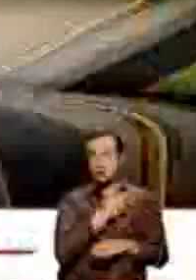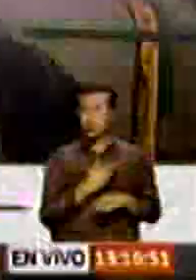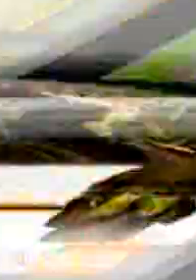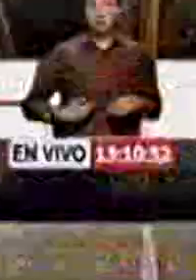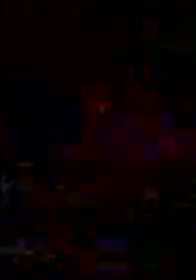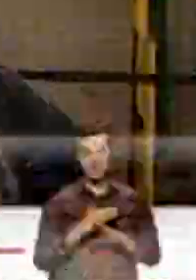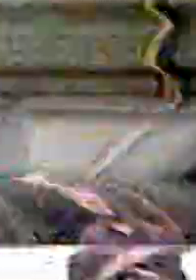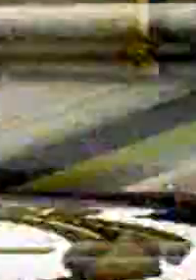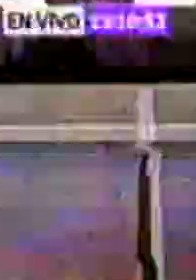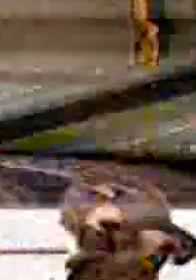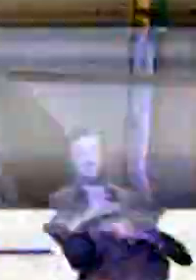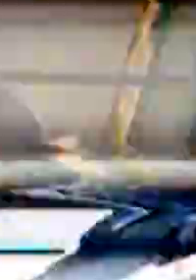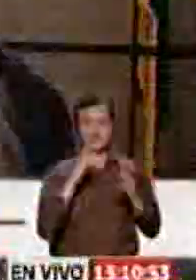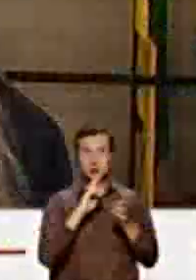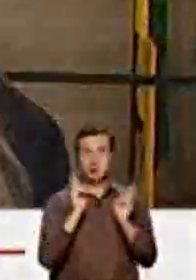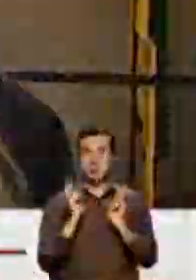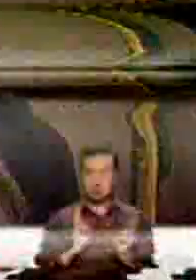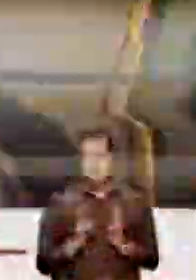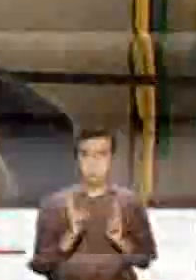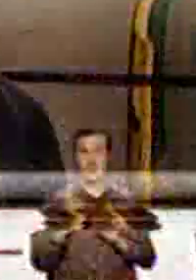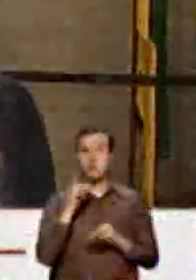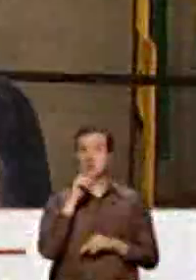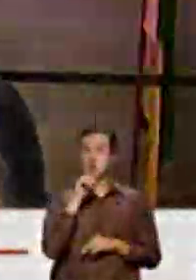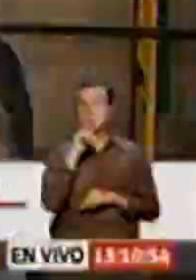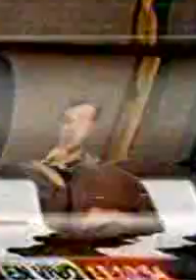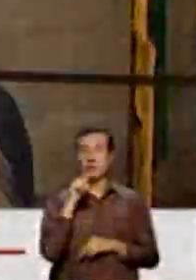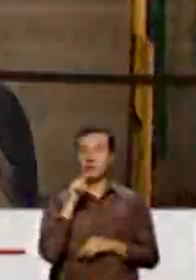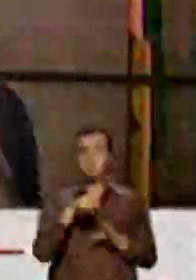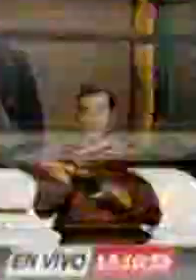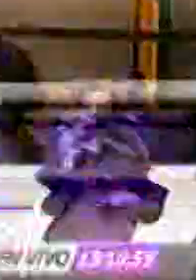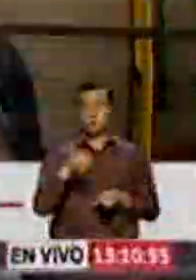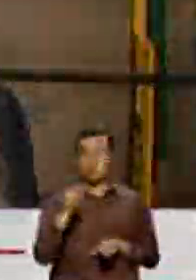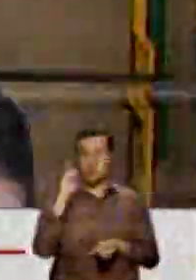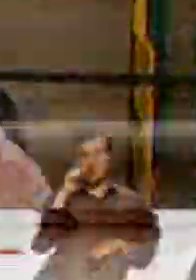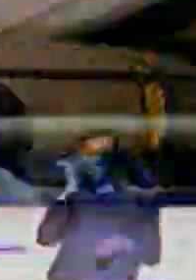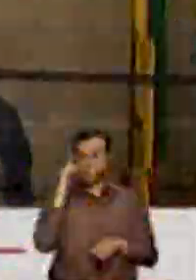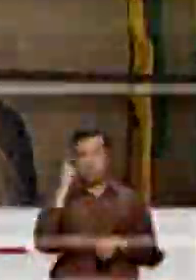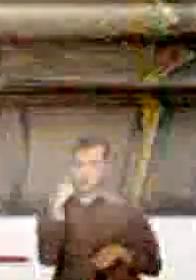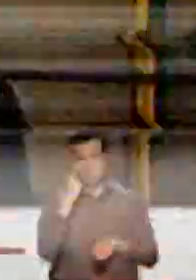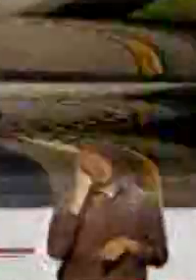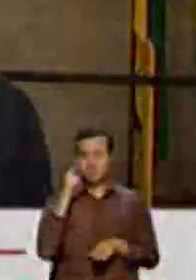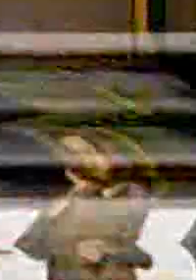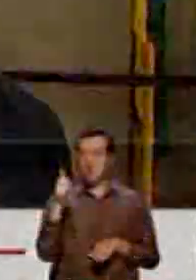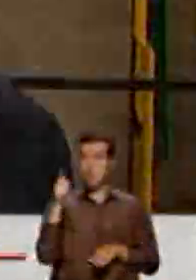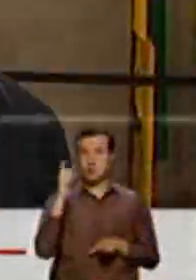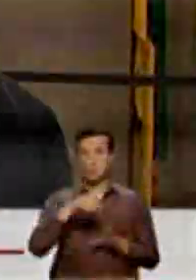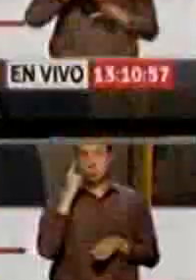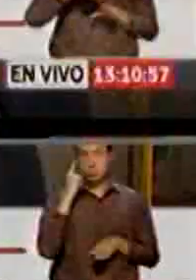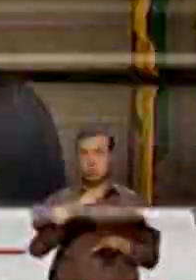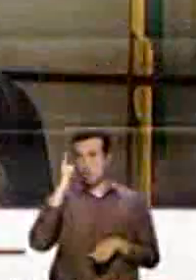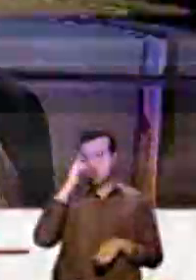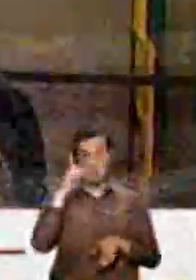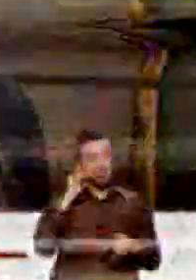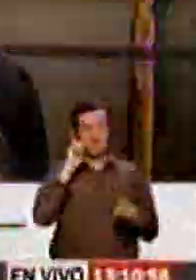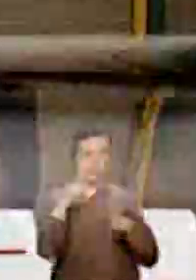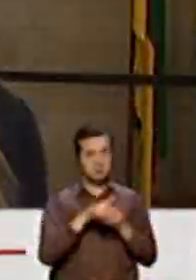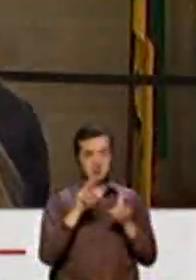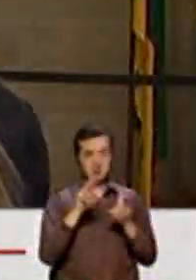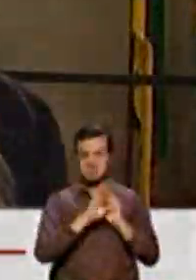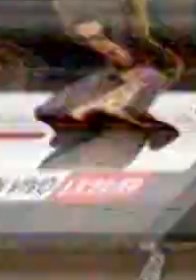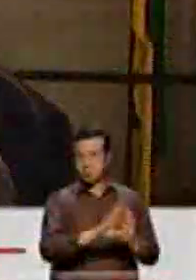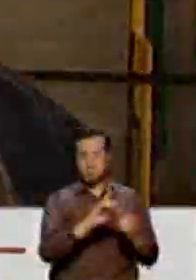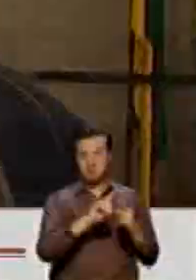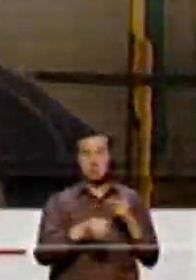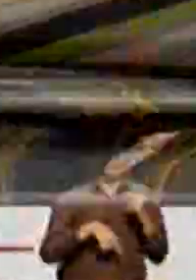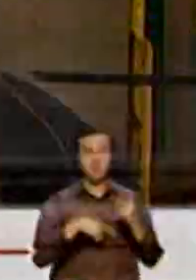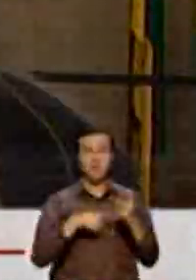Ejecutivo, contenía reformas presentadas ¿por quiénes? Por el Procurador General del Estado. Está vetando a su procurador, señor presidente. Está vetando